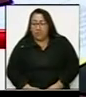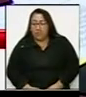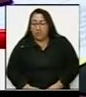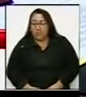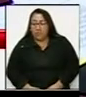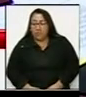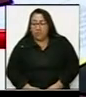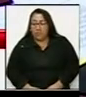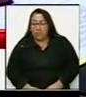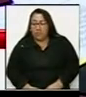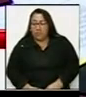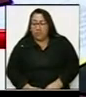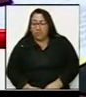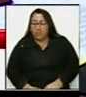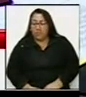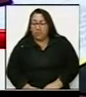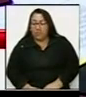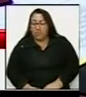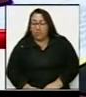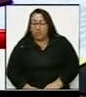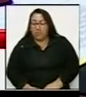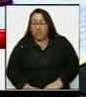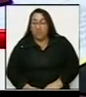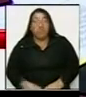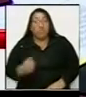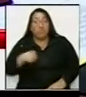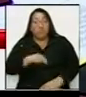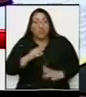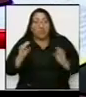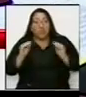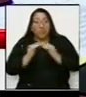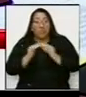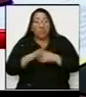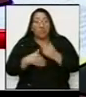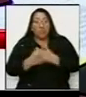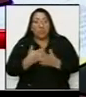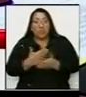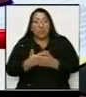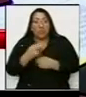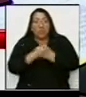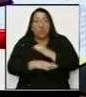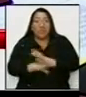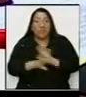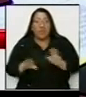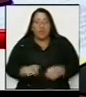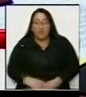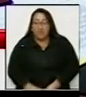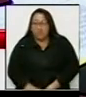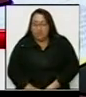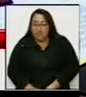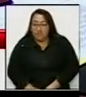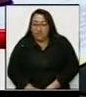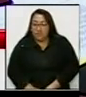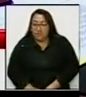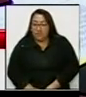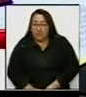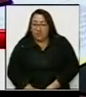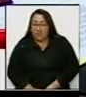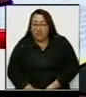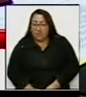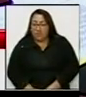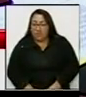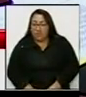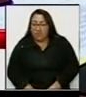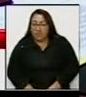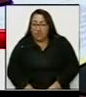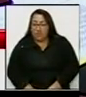sistemas parecidos al nuestro que apliquen pruebas de este tipo. En el país ninguna, absolutamente ninguna. No había